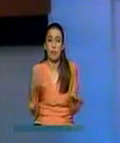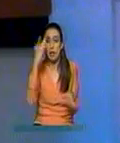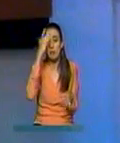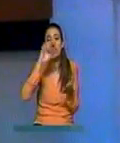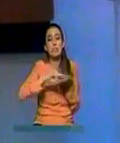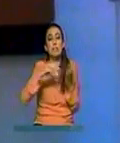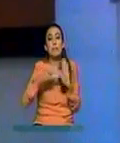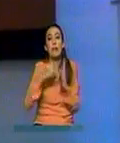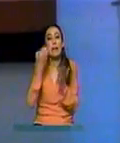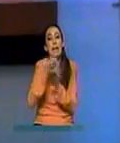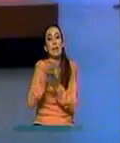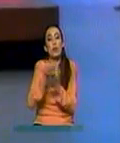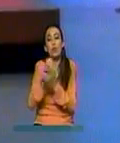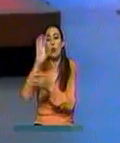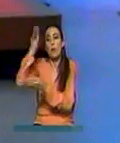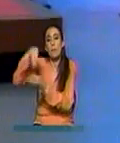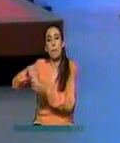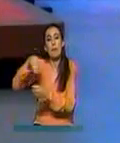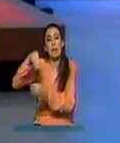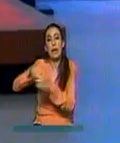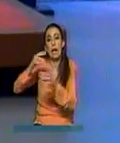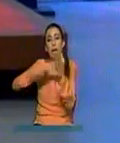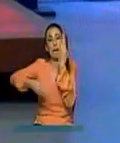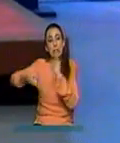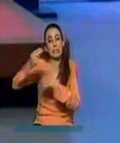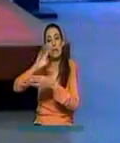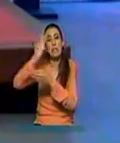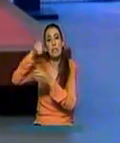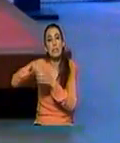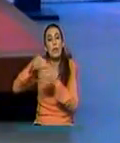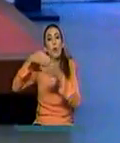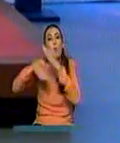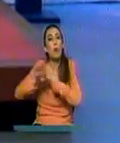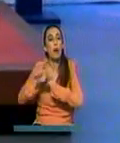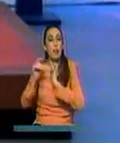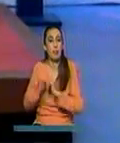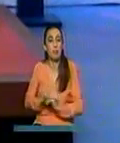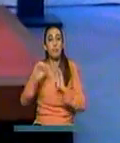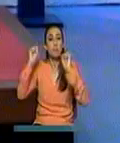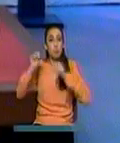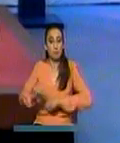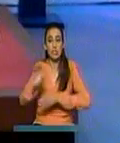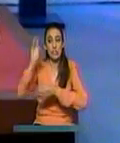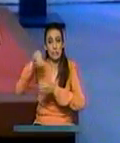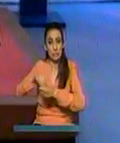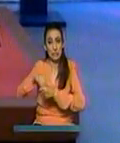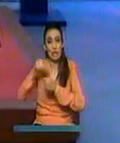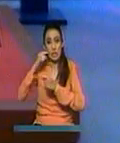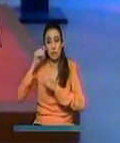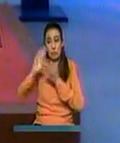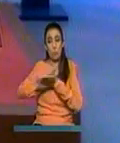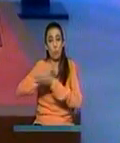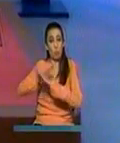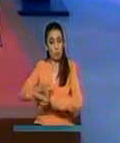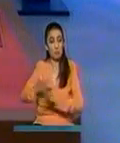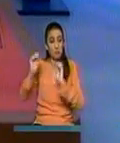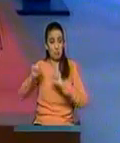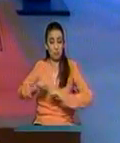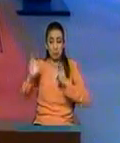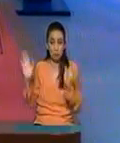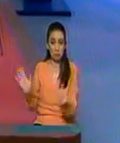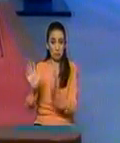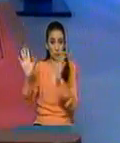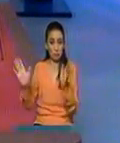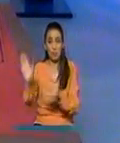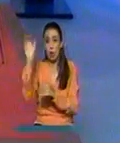es que se quiere vender muchas empresas estatales, donde se pueden meter estas en bolsas y dinamizar de esa de una manera que se podría incluso poner que